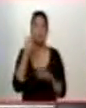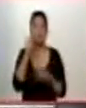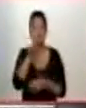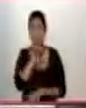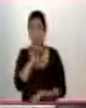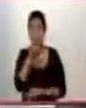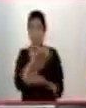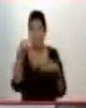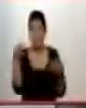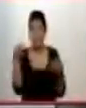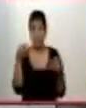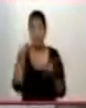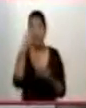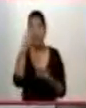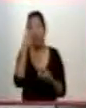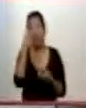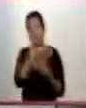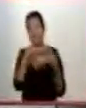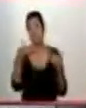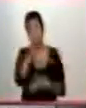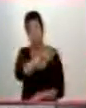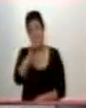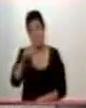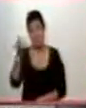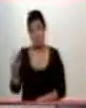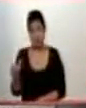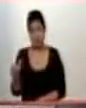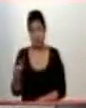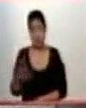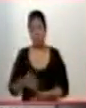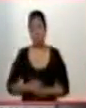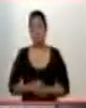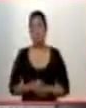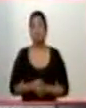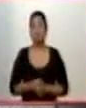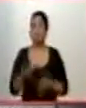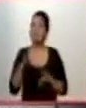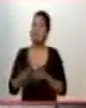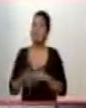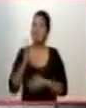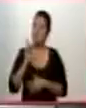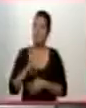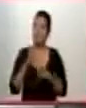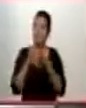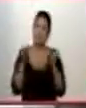de ciudadanos y ciudadanas en la región. Solamente en lo que tiene que ver con la plataforma y la